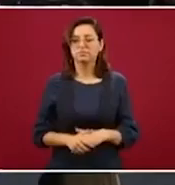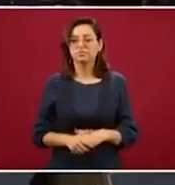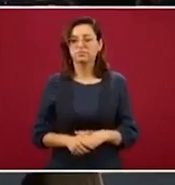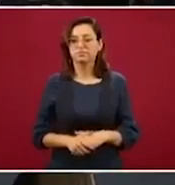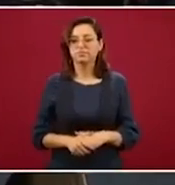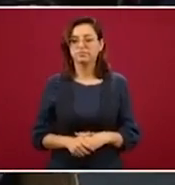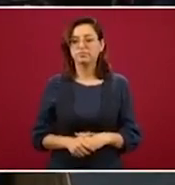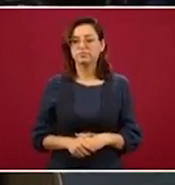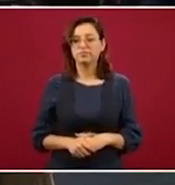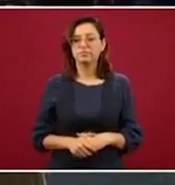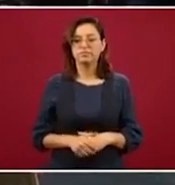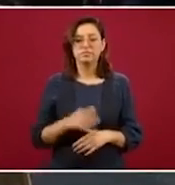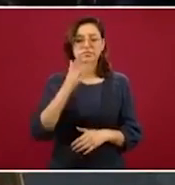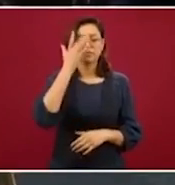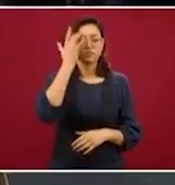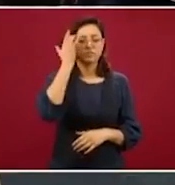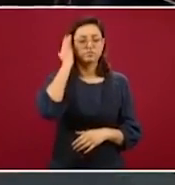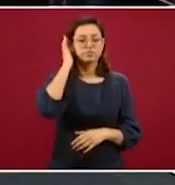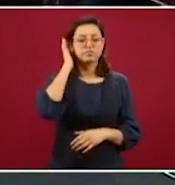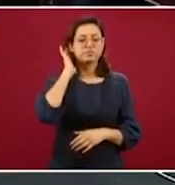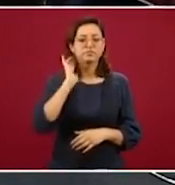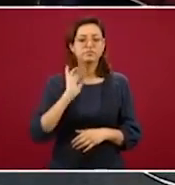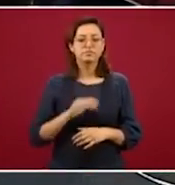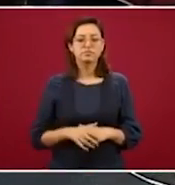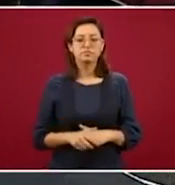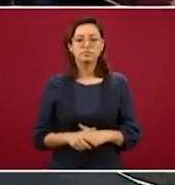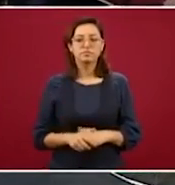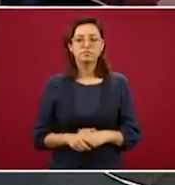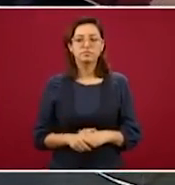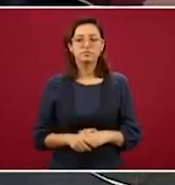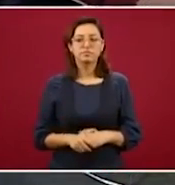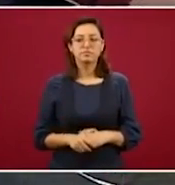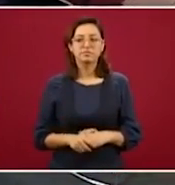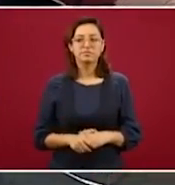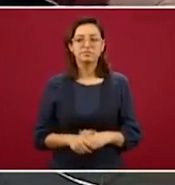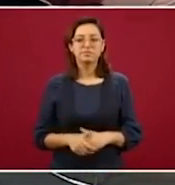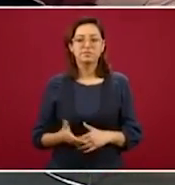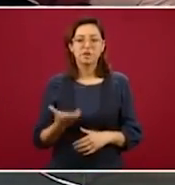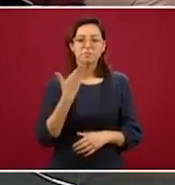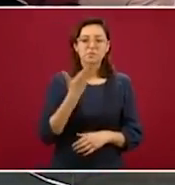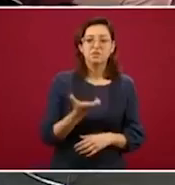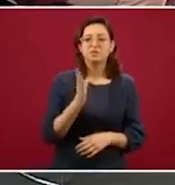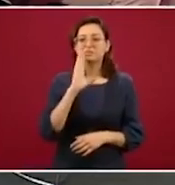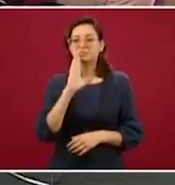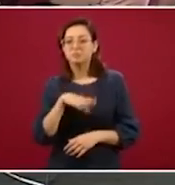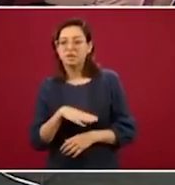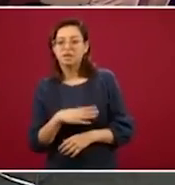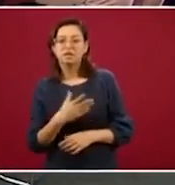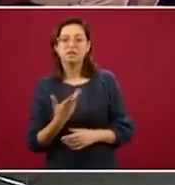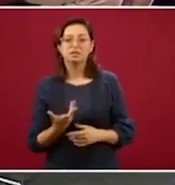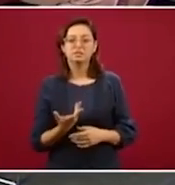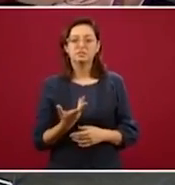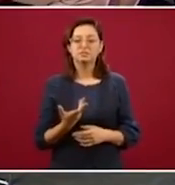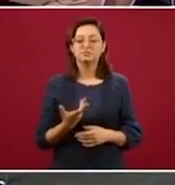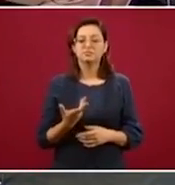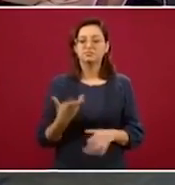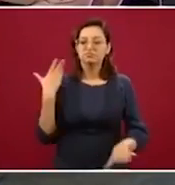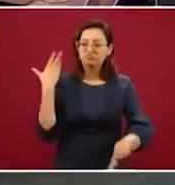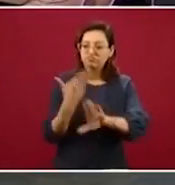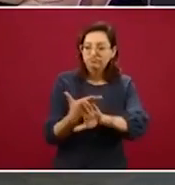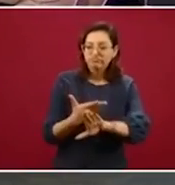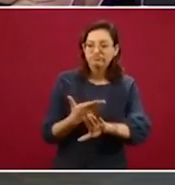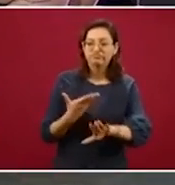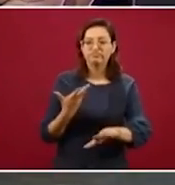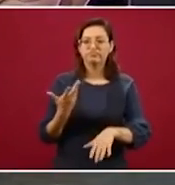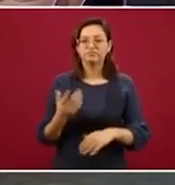ellos eran los que decían qué era bueno y qué era malo y destruían, pues